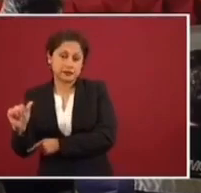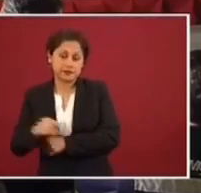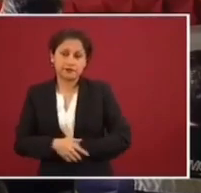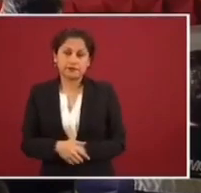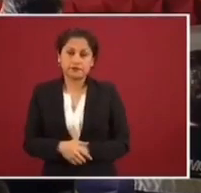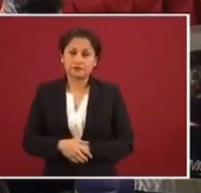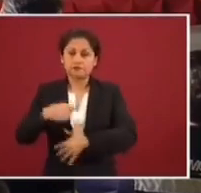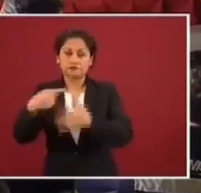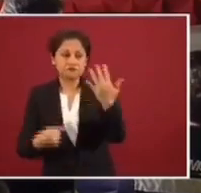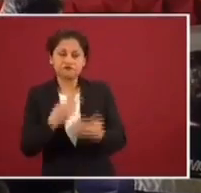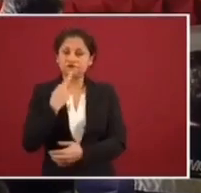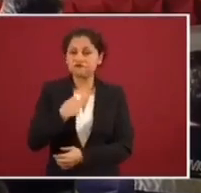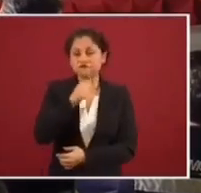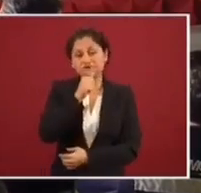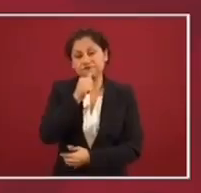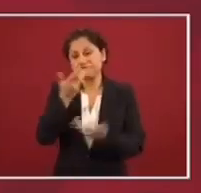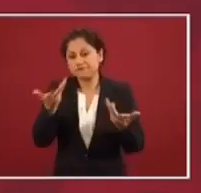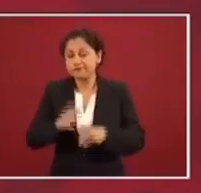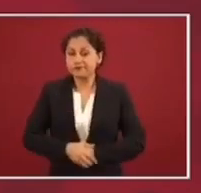Pues vamos a estar viendo esta